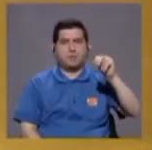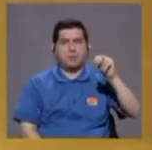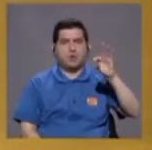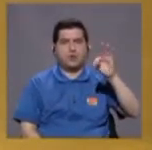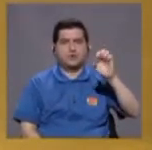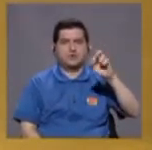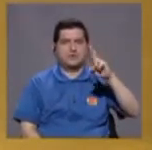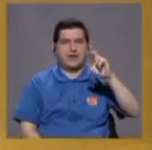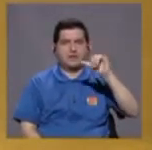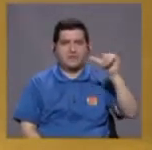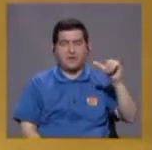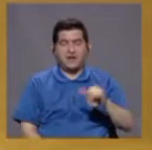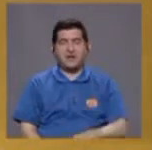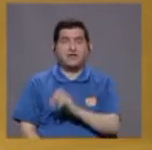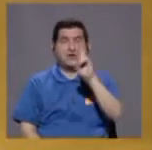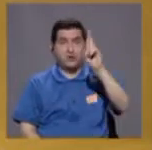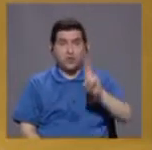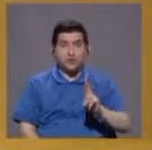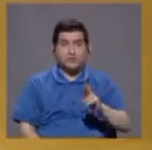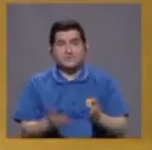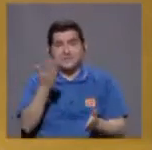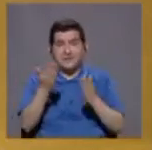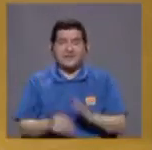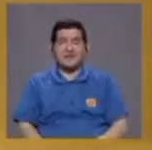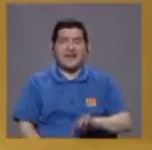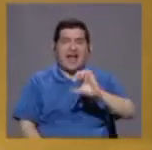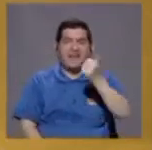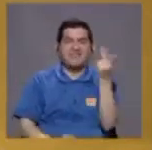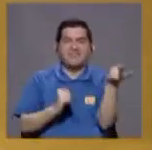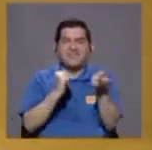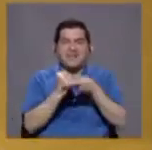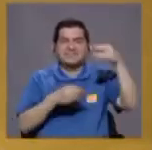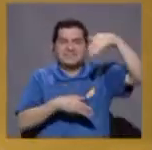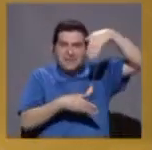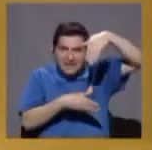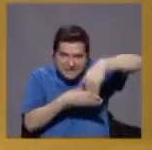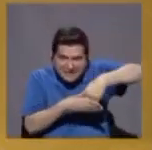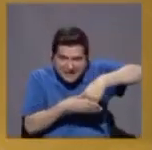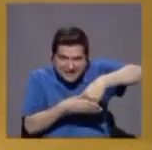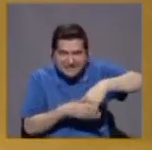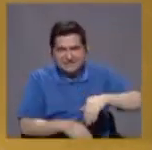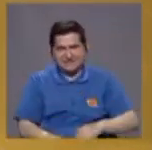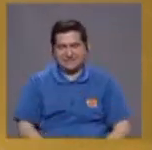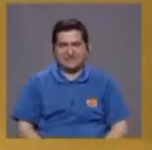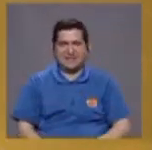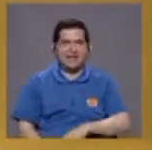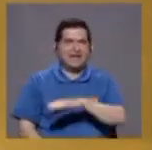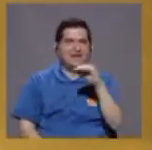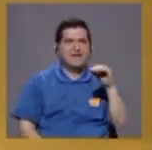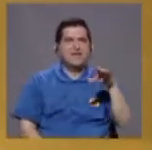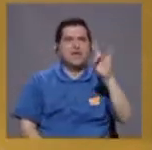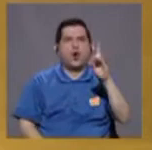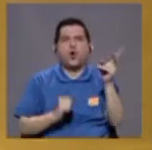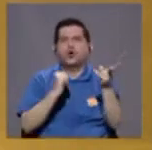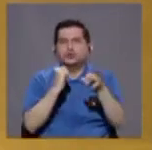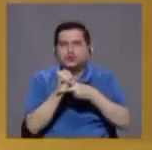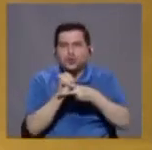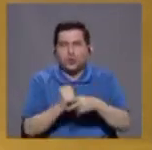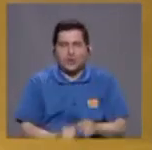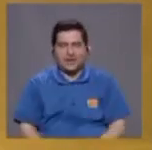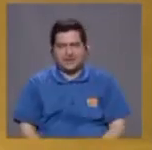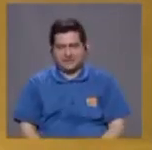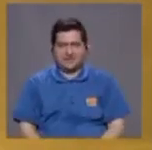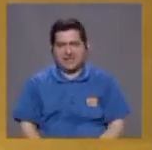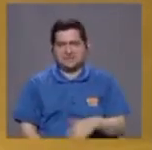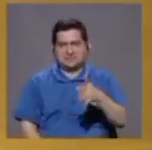Costa Rica debe caber unas 10 veces el territorio de Costa Rica en el estado de Sonora y unas 8 veces, y estoy inventando,